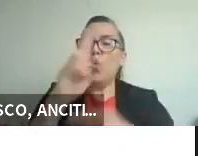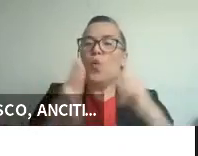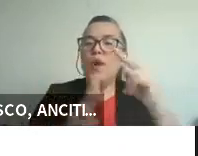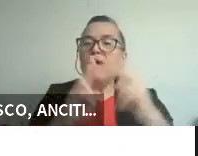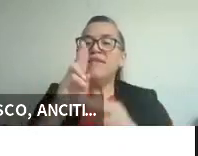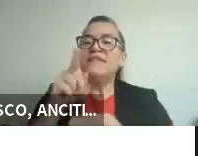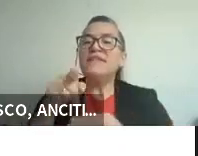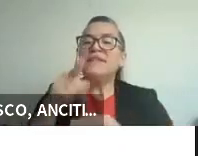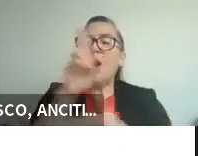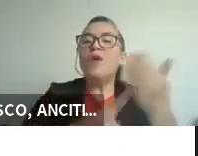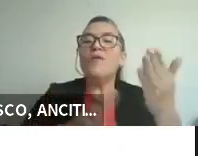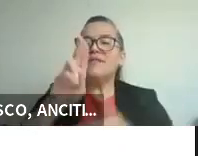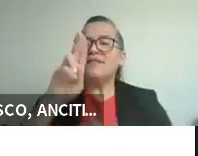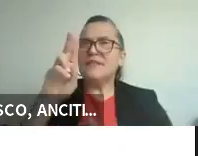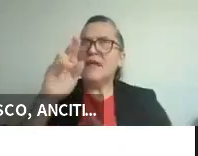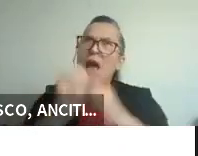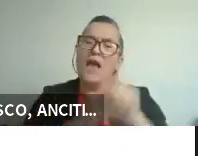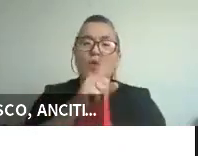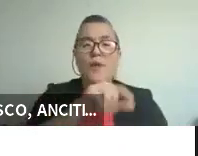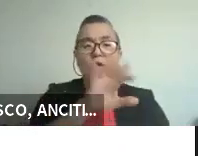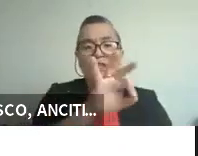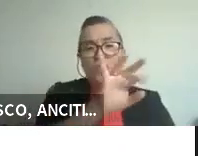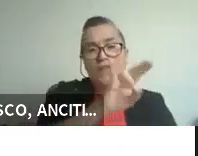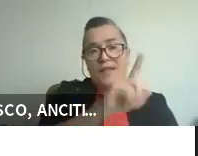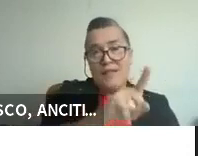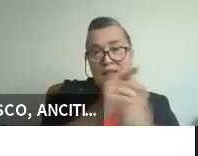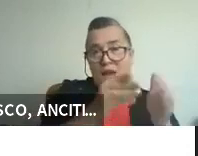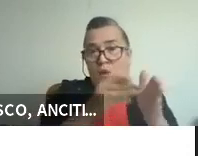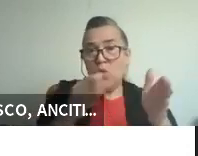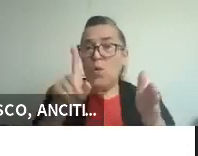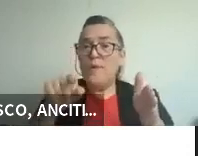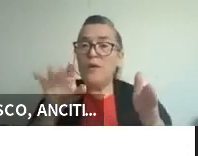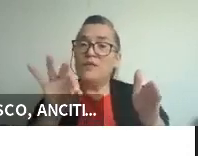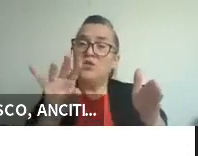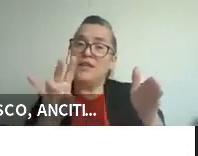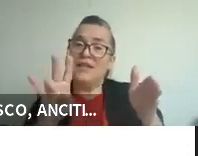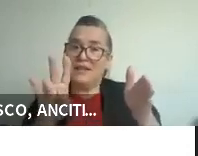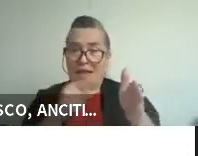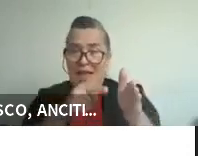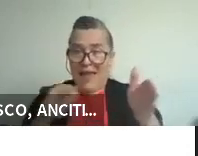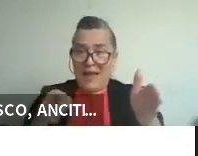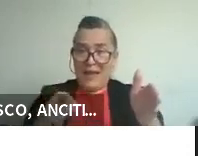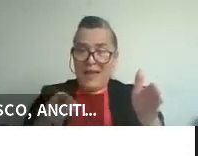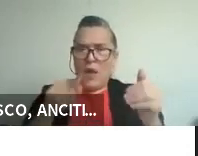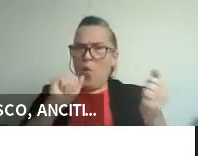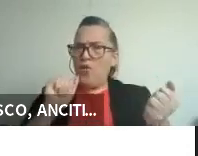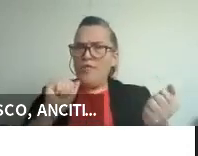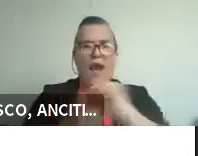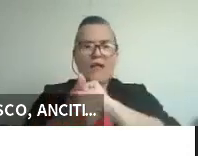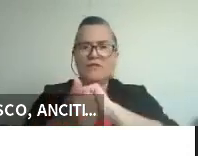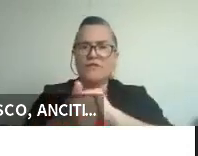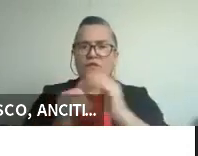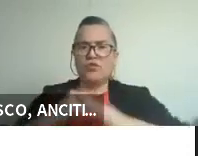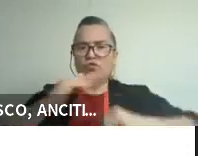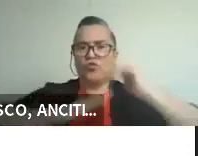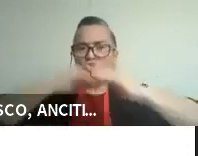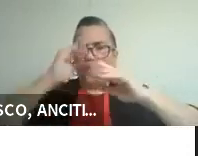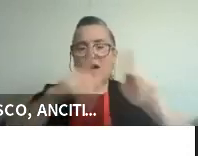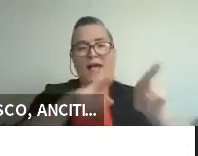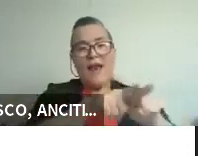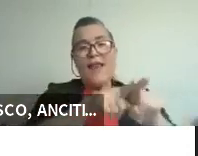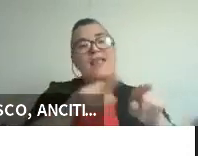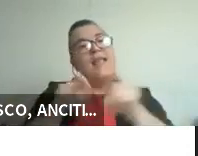años 1971 1972 donde ocurrió una transformación estructural y también